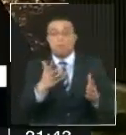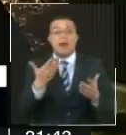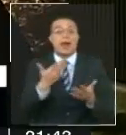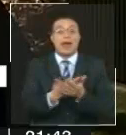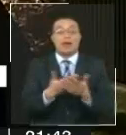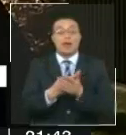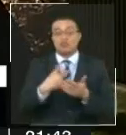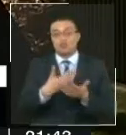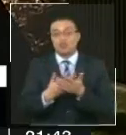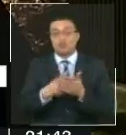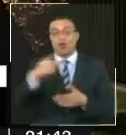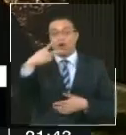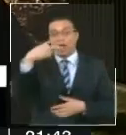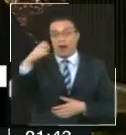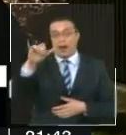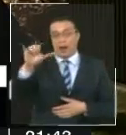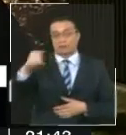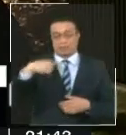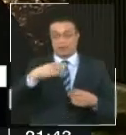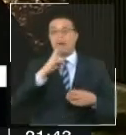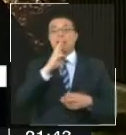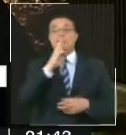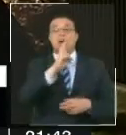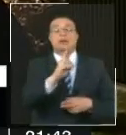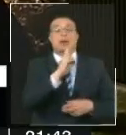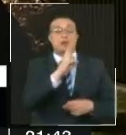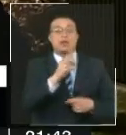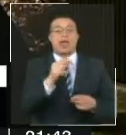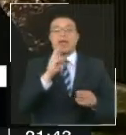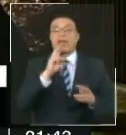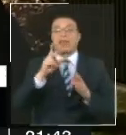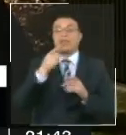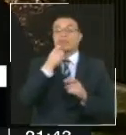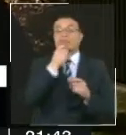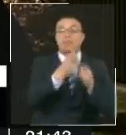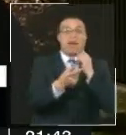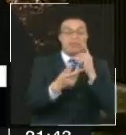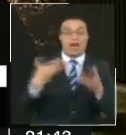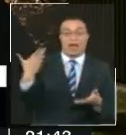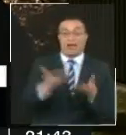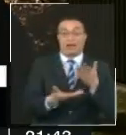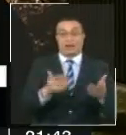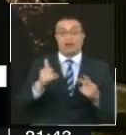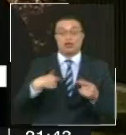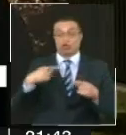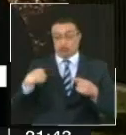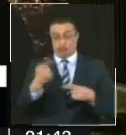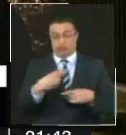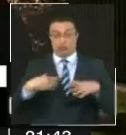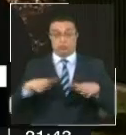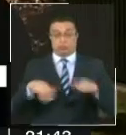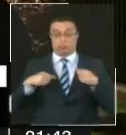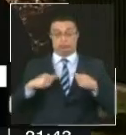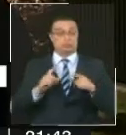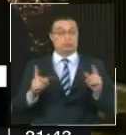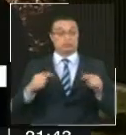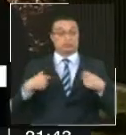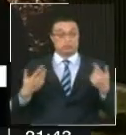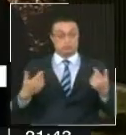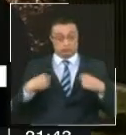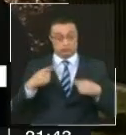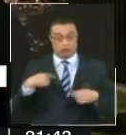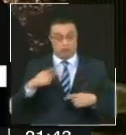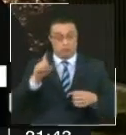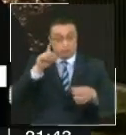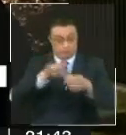servirnos de la Corte Internacional de Justicia respondiendo a las demandas que eventualmente podemos recibir y nos premos nosotros En el entendido Insisto que actualmente